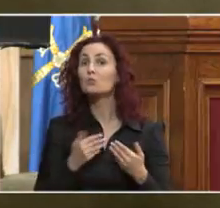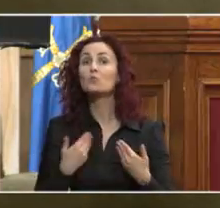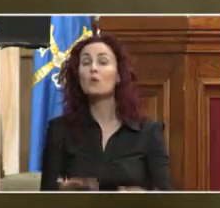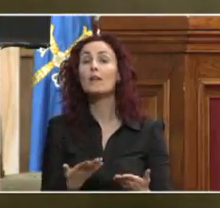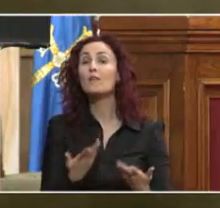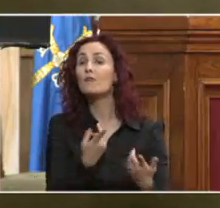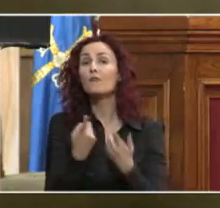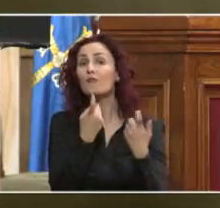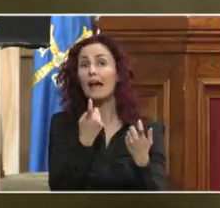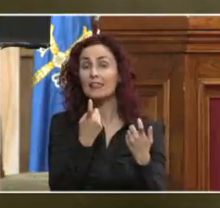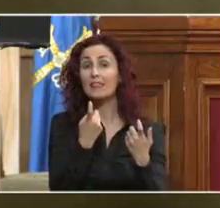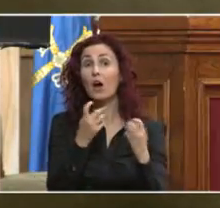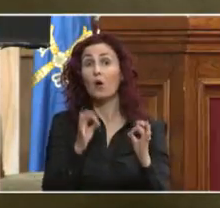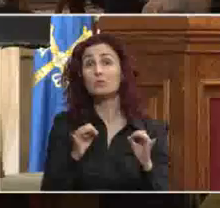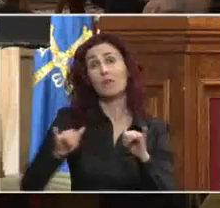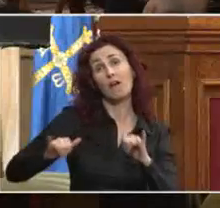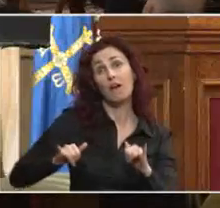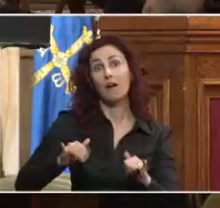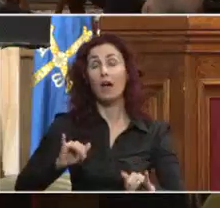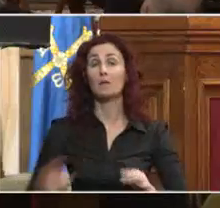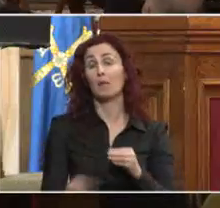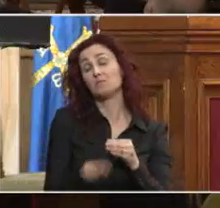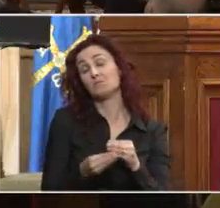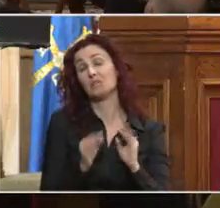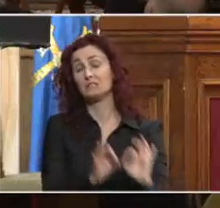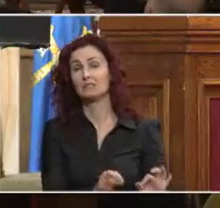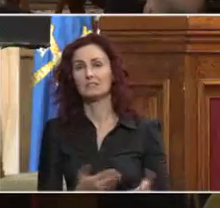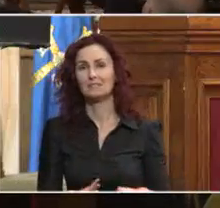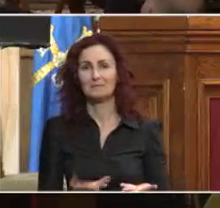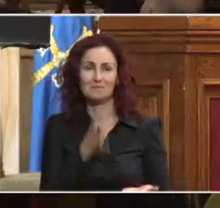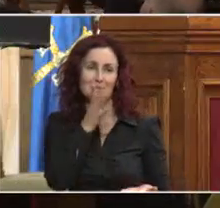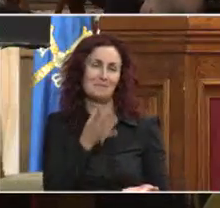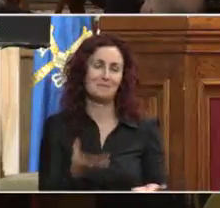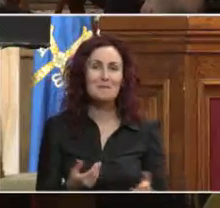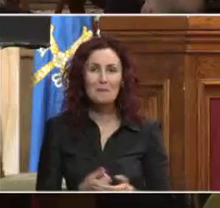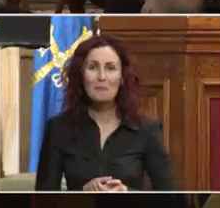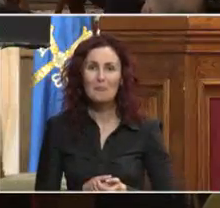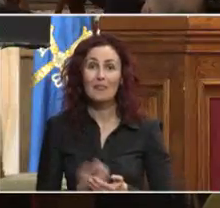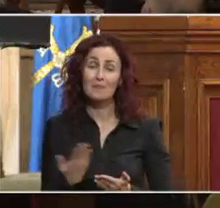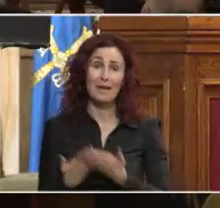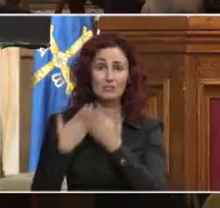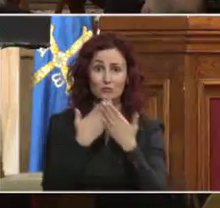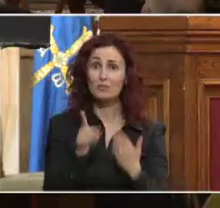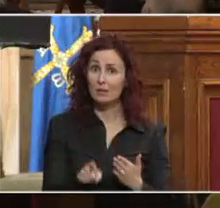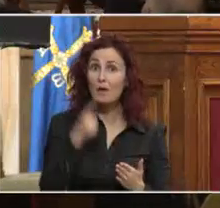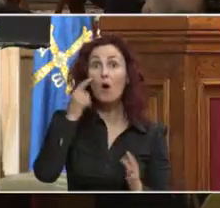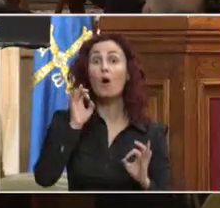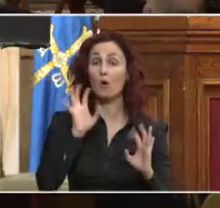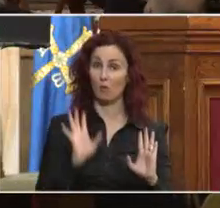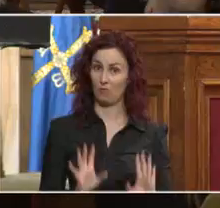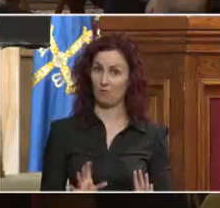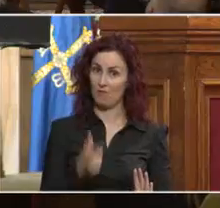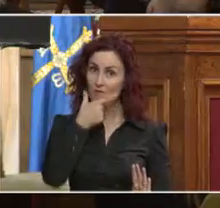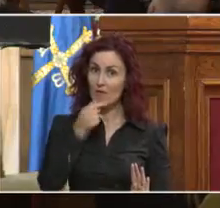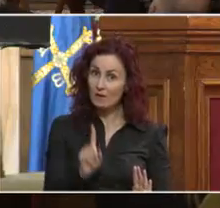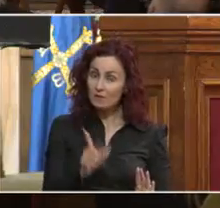faltar, incluso el hip hop. Claro, nos complementamos, ¿no? Los tres compositores. Es que sí. Y tenemos que estudiar también, ¿eh? Cuando hay un